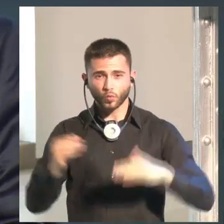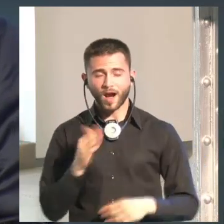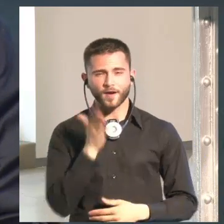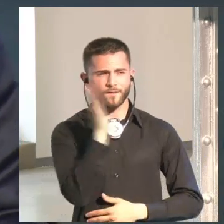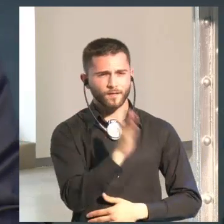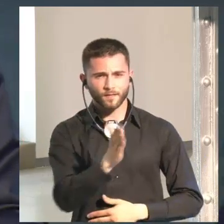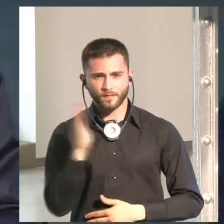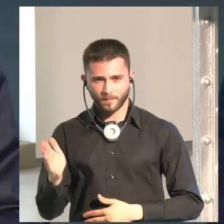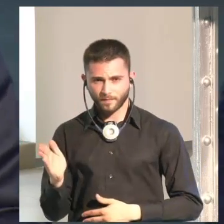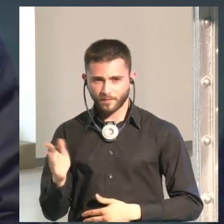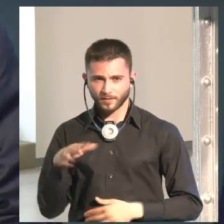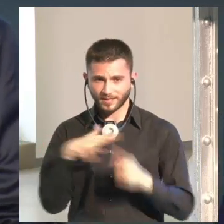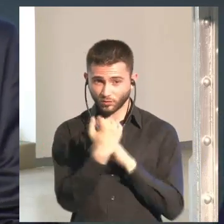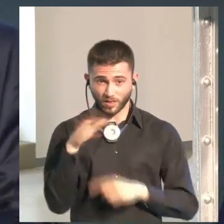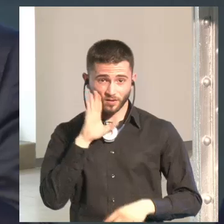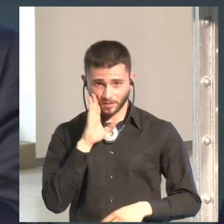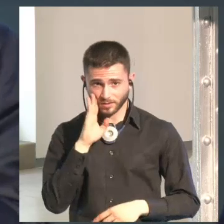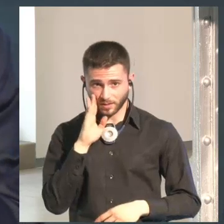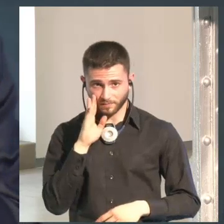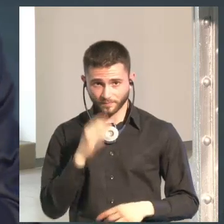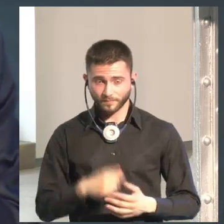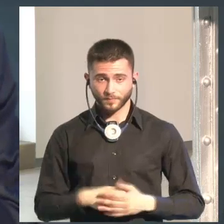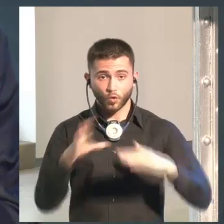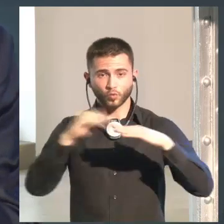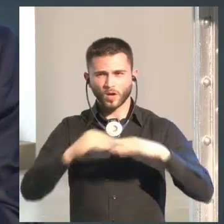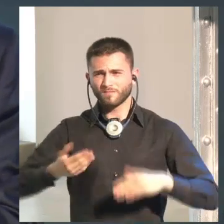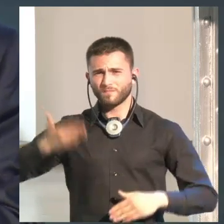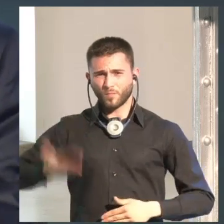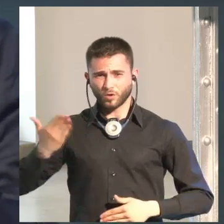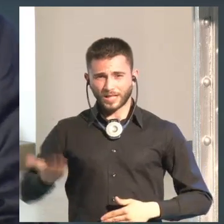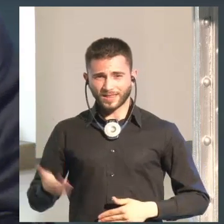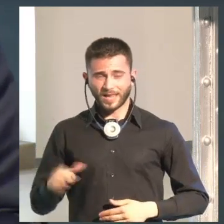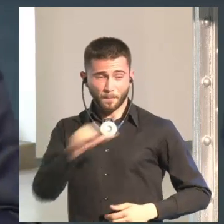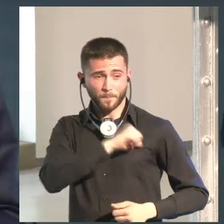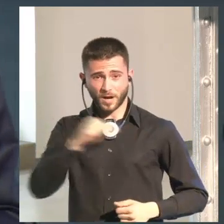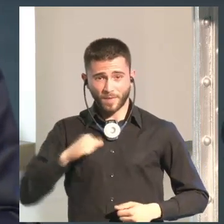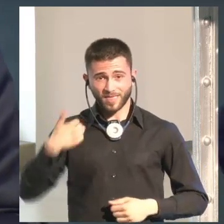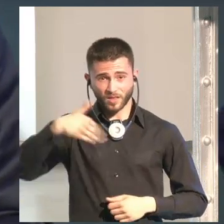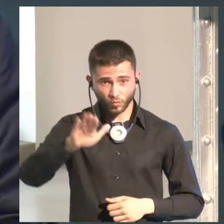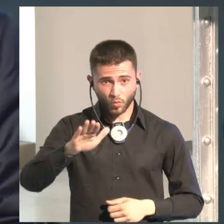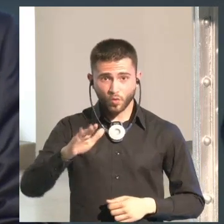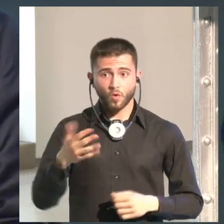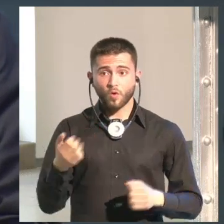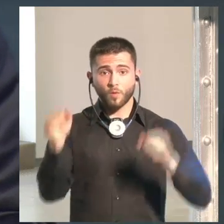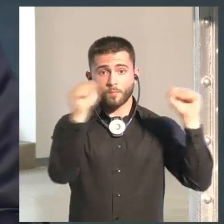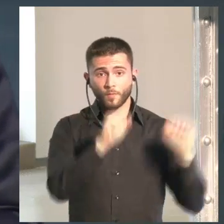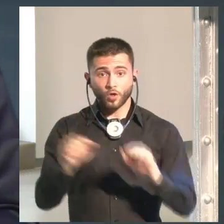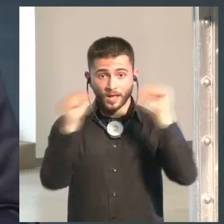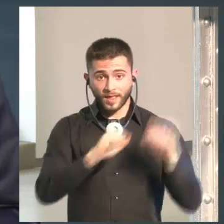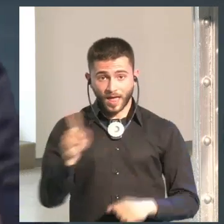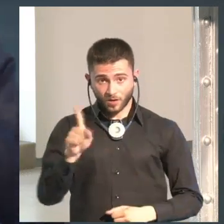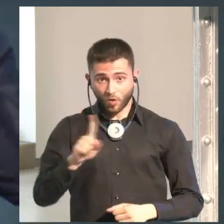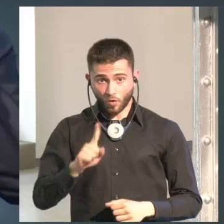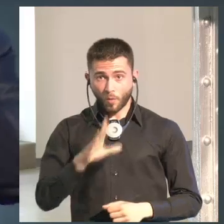en este caso. Es muy grave para los usuarios que su privacidad no esté protegida,